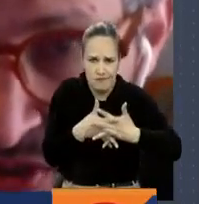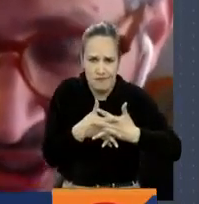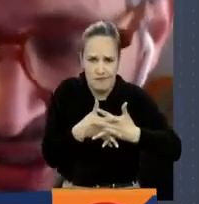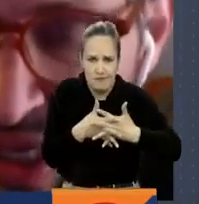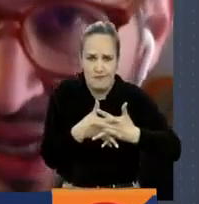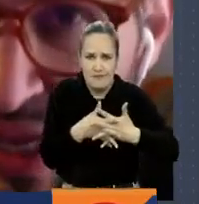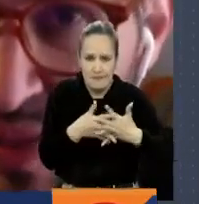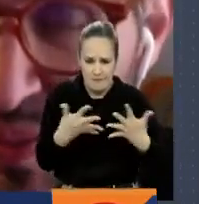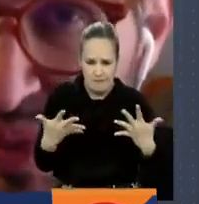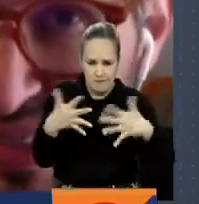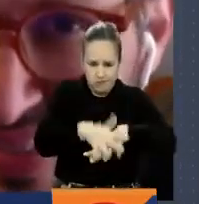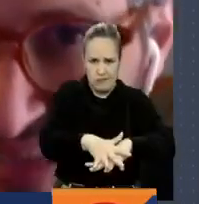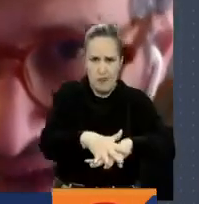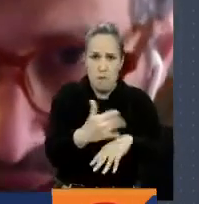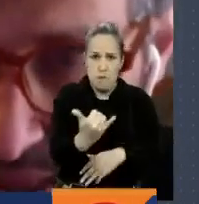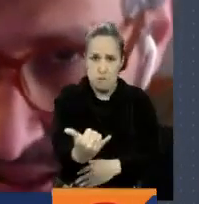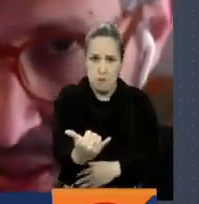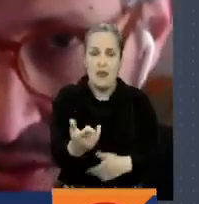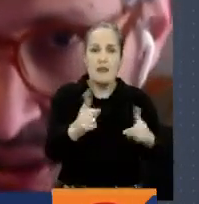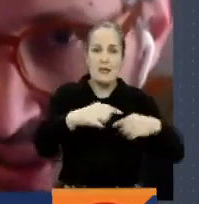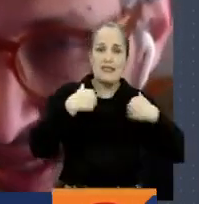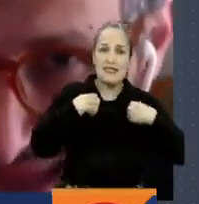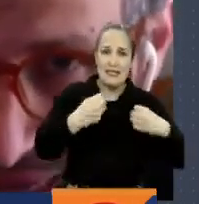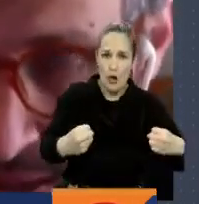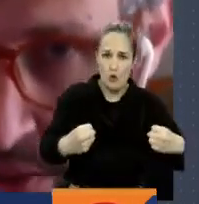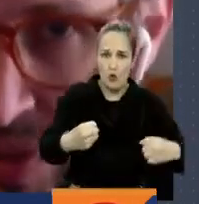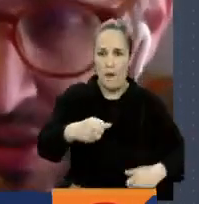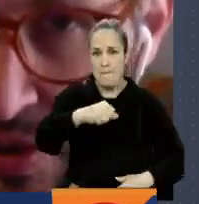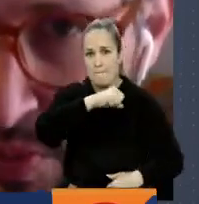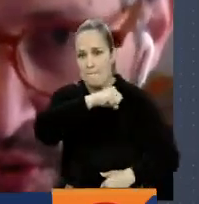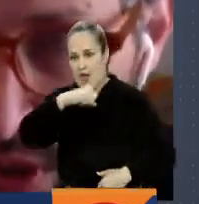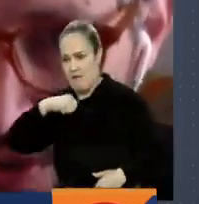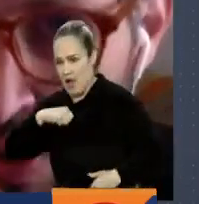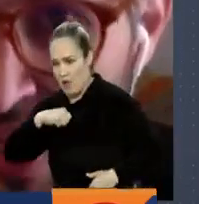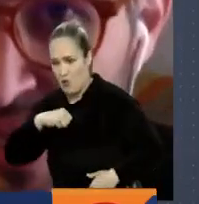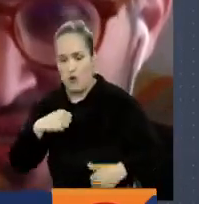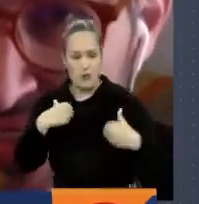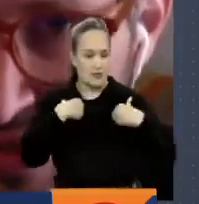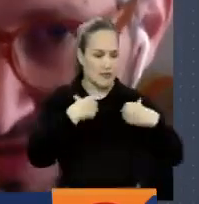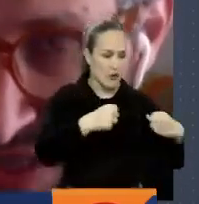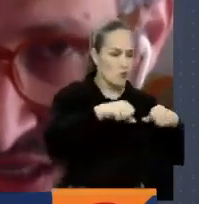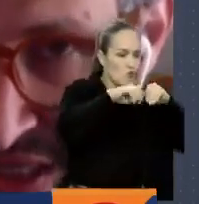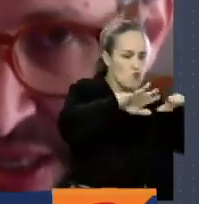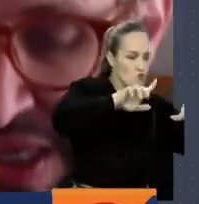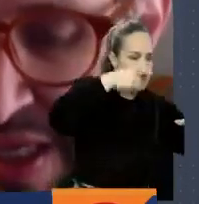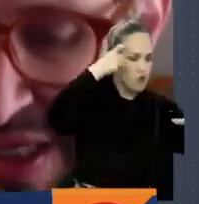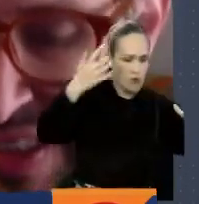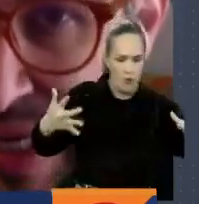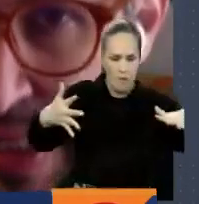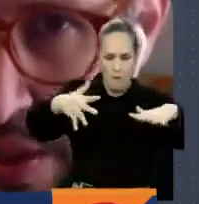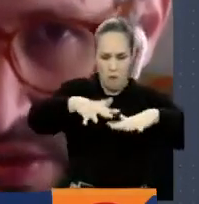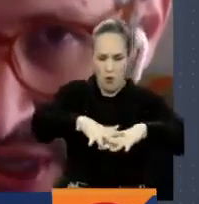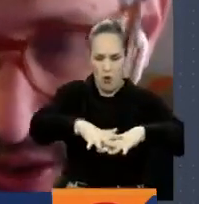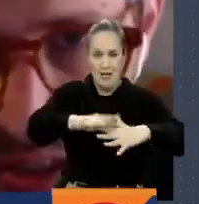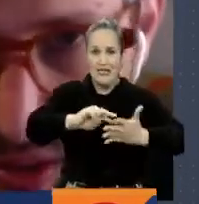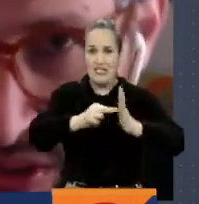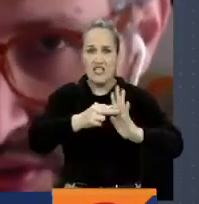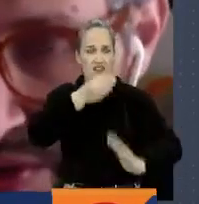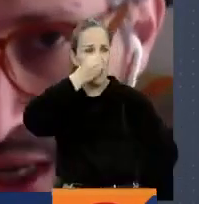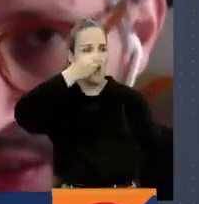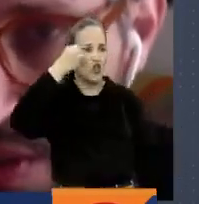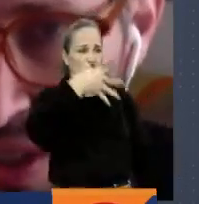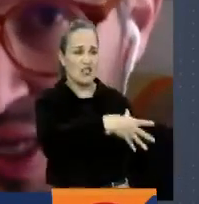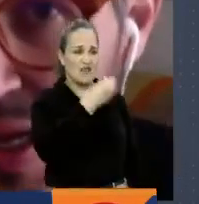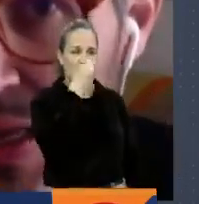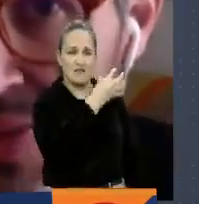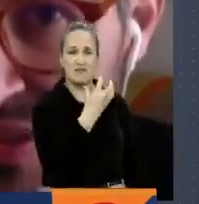simbiosis entonces pensar que el sector Estatal o el sector público es ineficiente está anquilosado eso